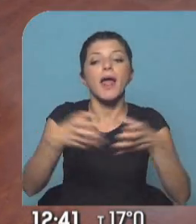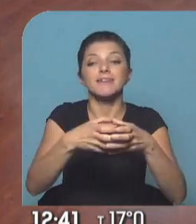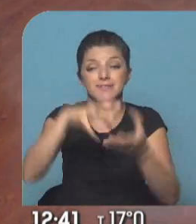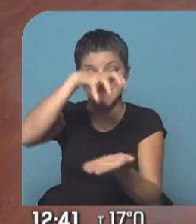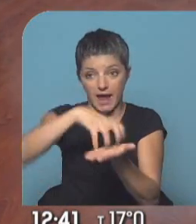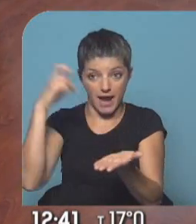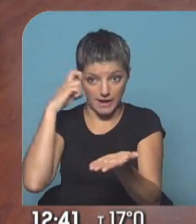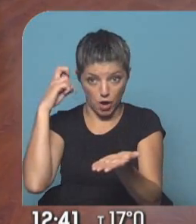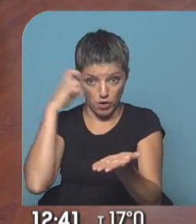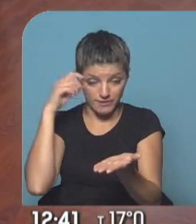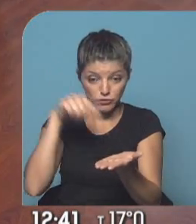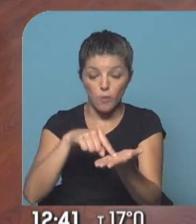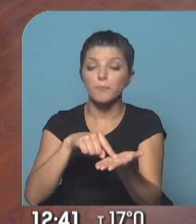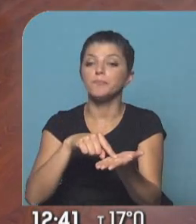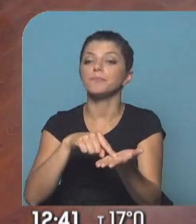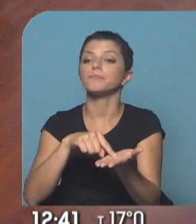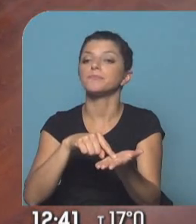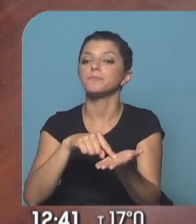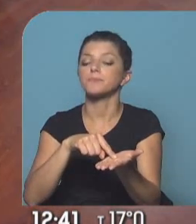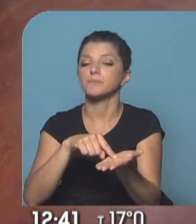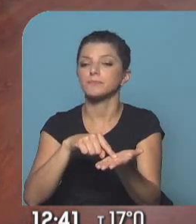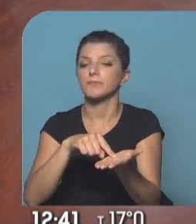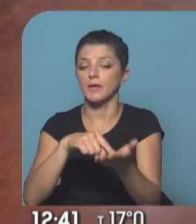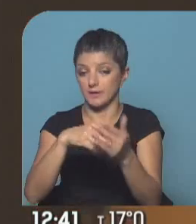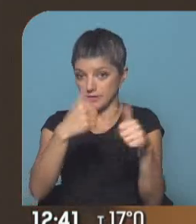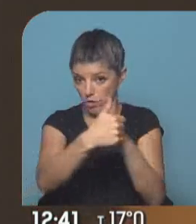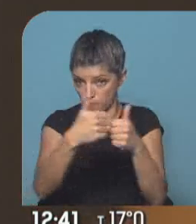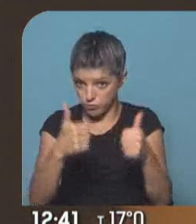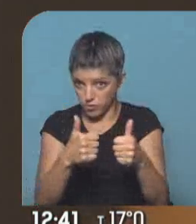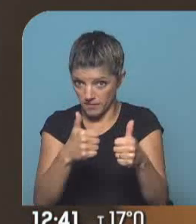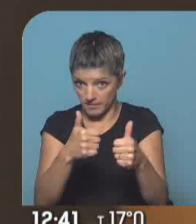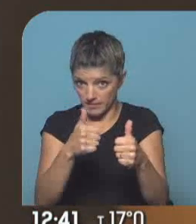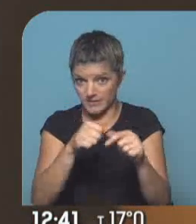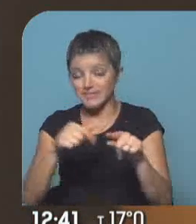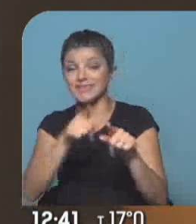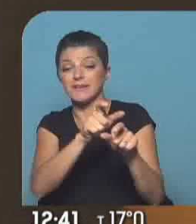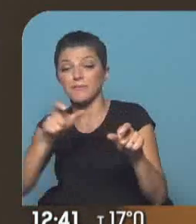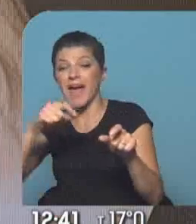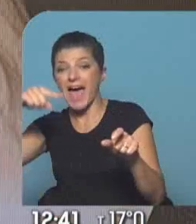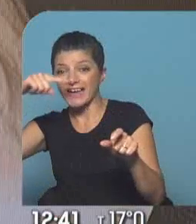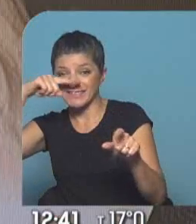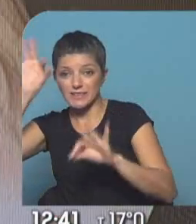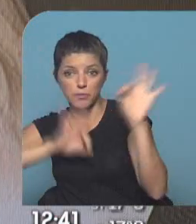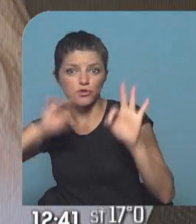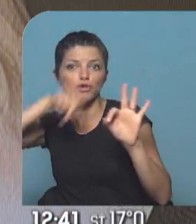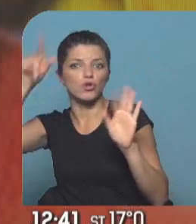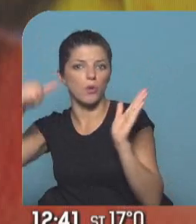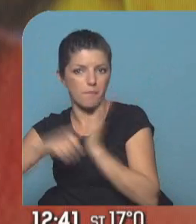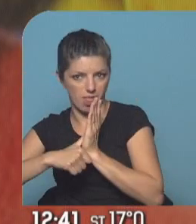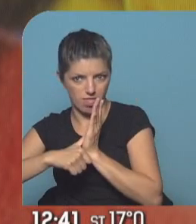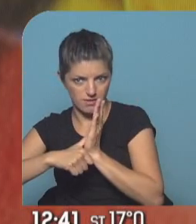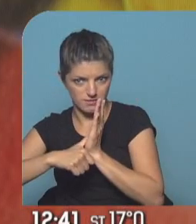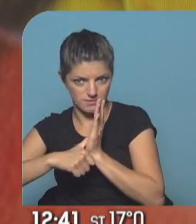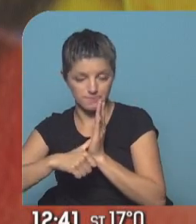de un 7% de los parlamentarios tienen origen extranjero, algo con lo que se está peleando. Esos